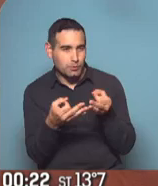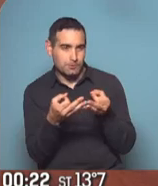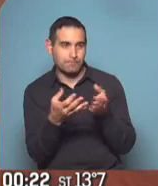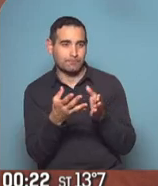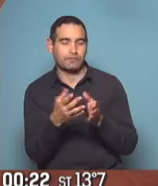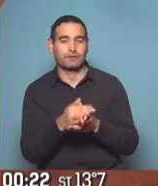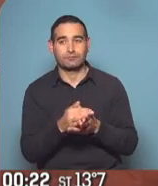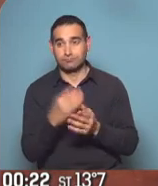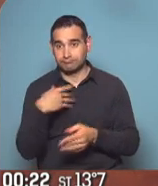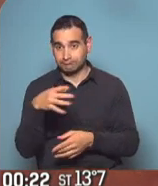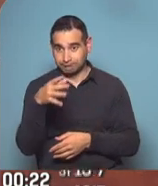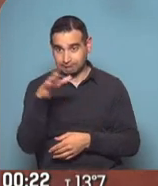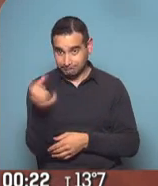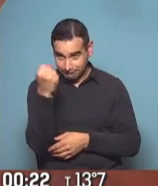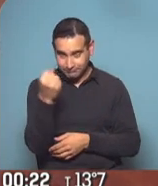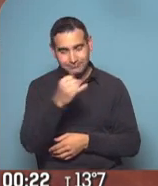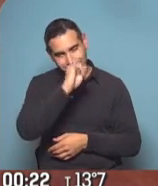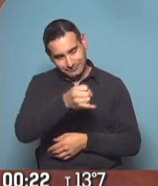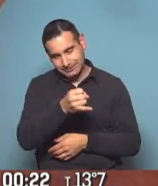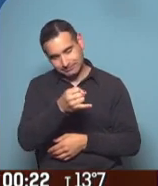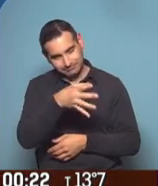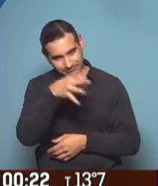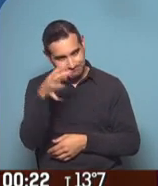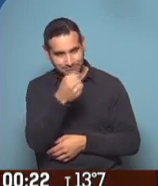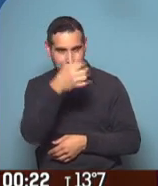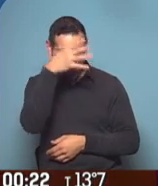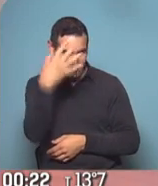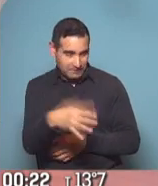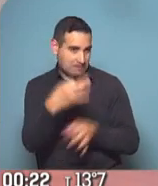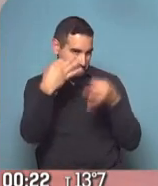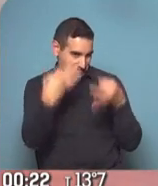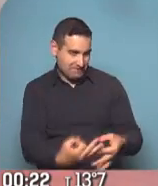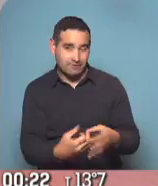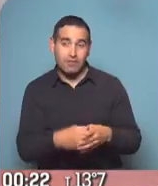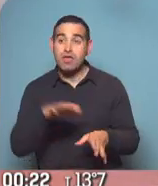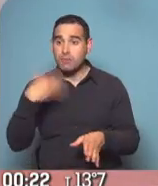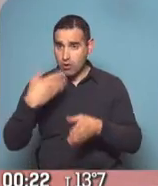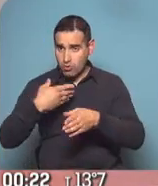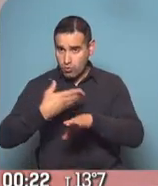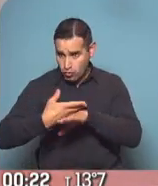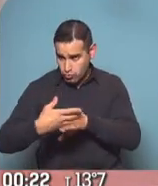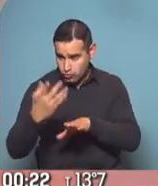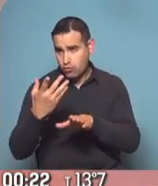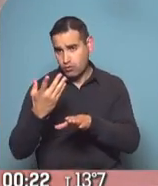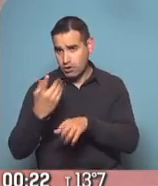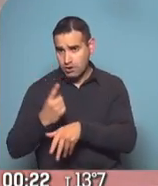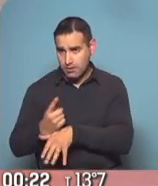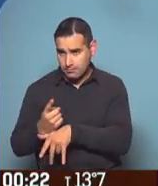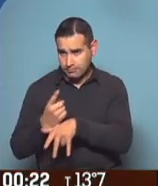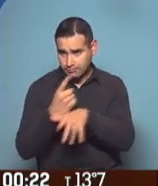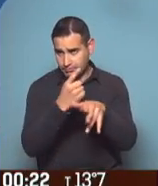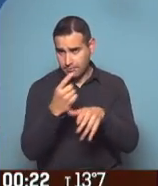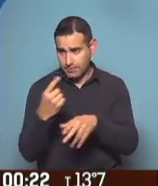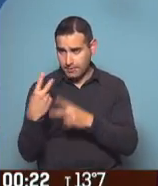y lo logró y lo logramos estado salió bien y después continuó con los transbordadores también trabajaba es